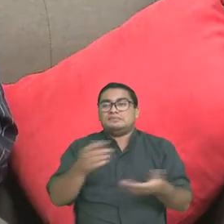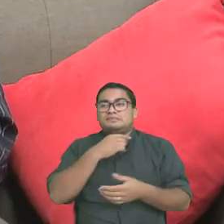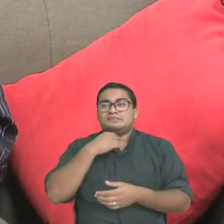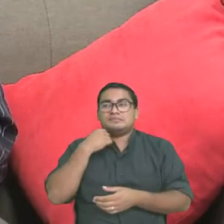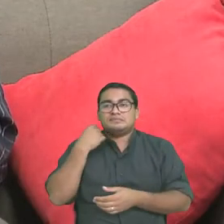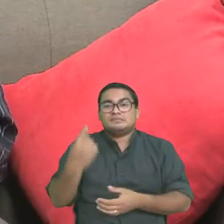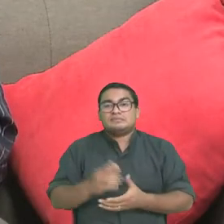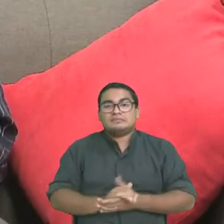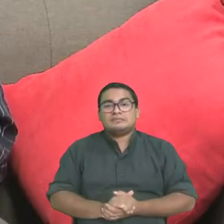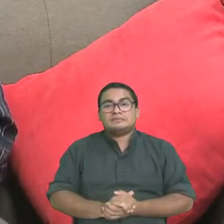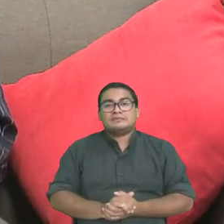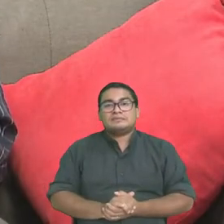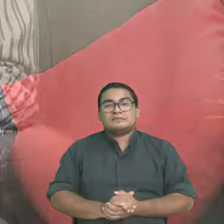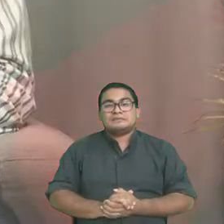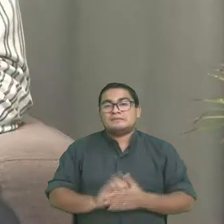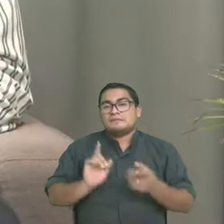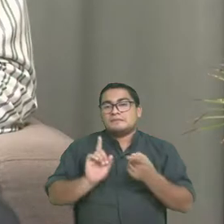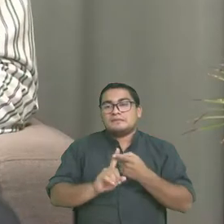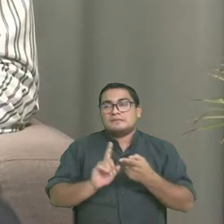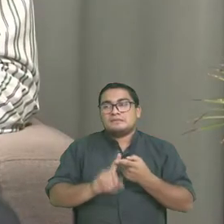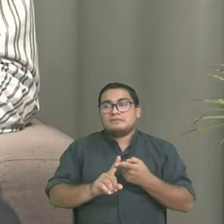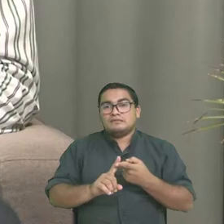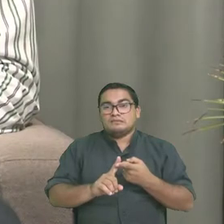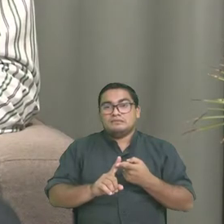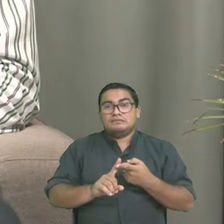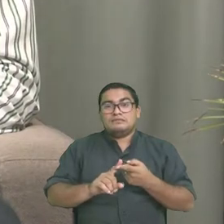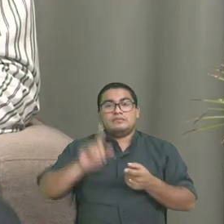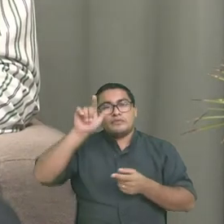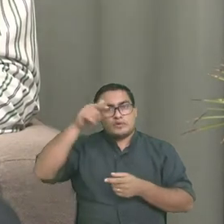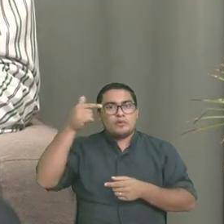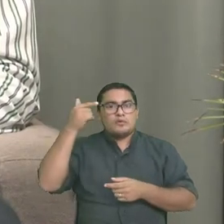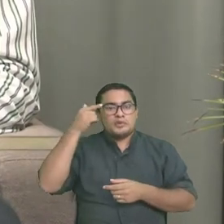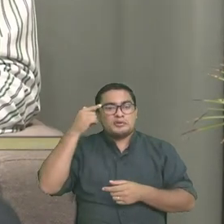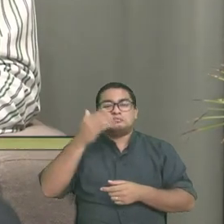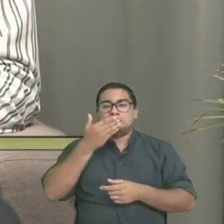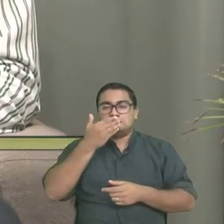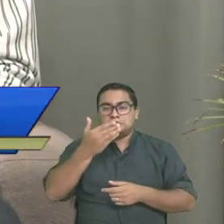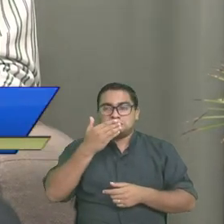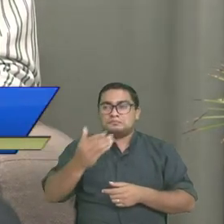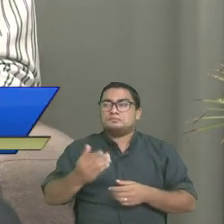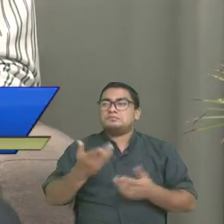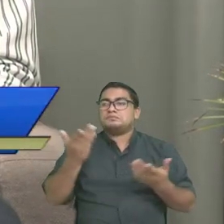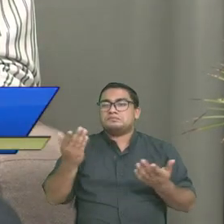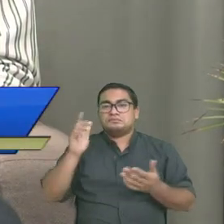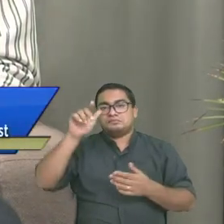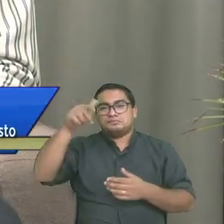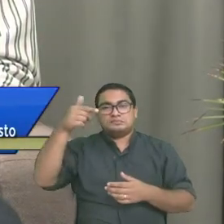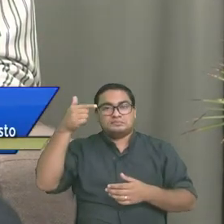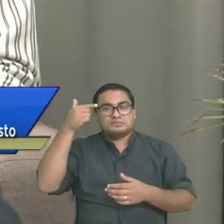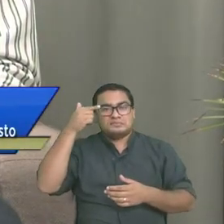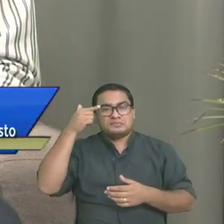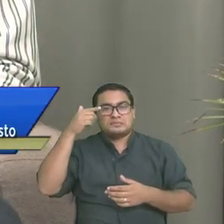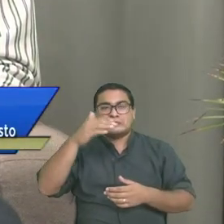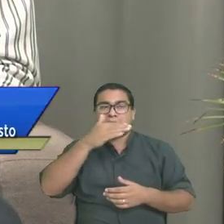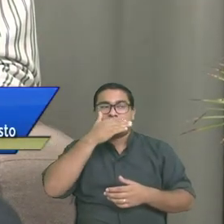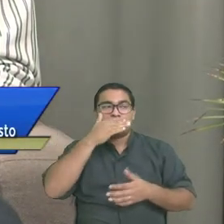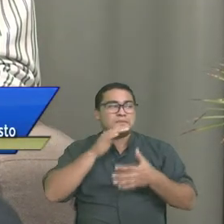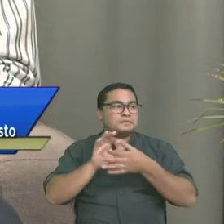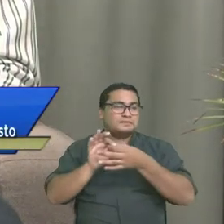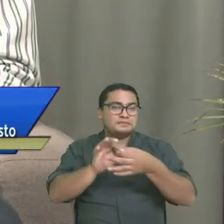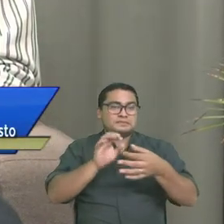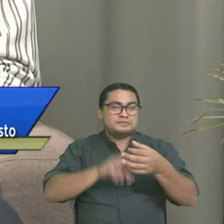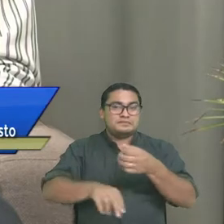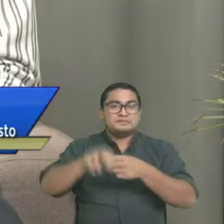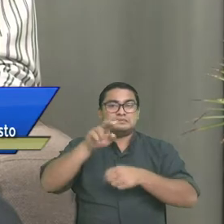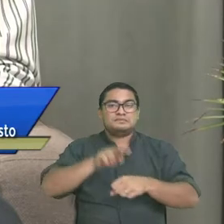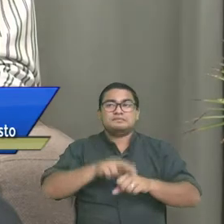Bueno, primero, voluntad política. Eso es, el gobierno de reconciliación y unidad nacional